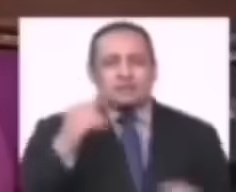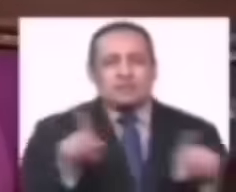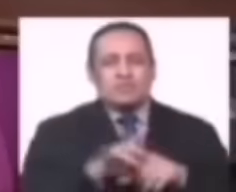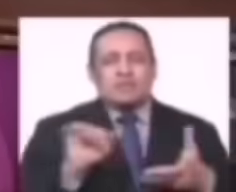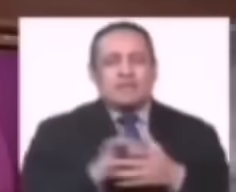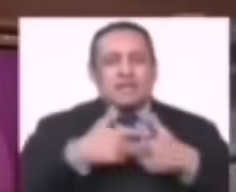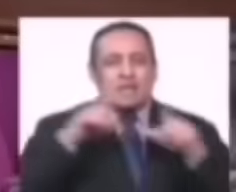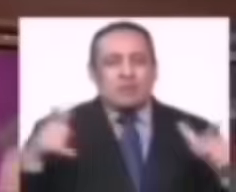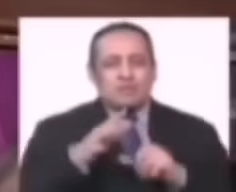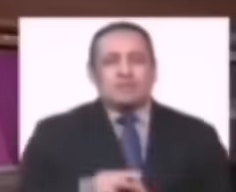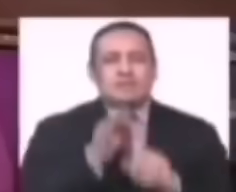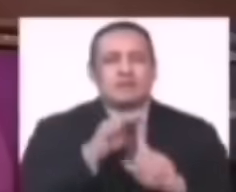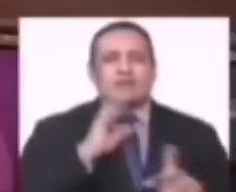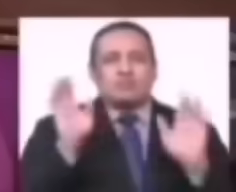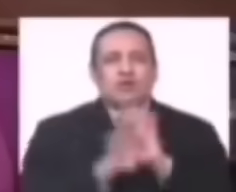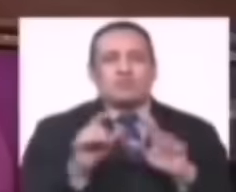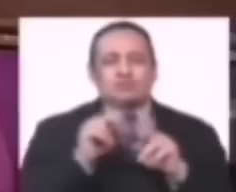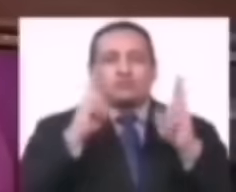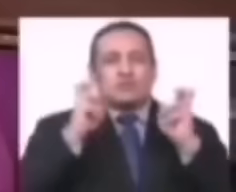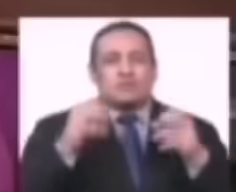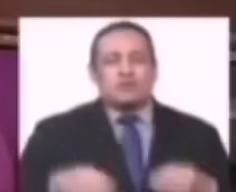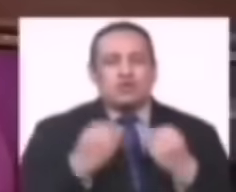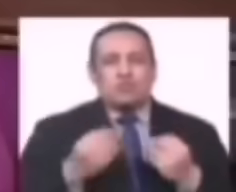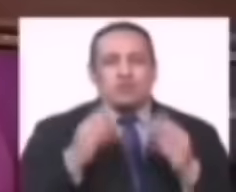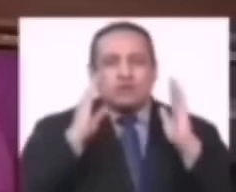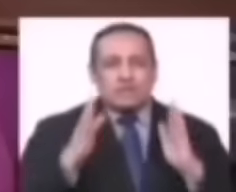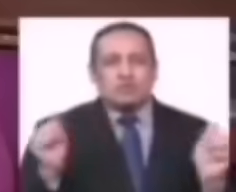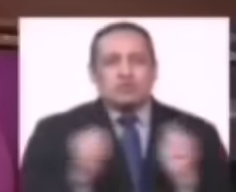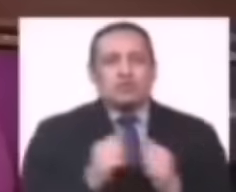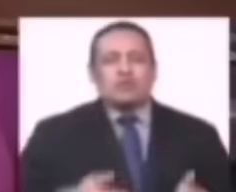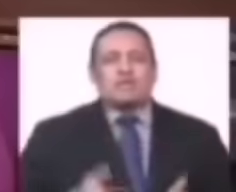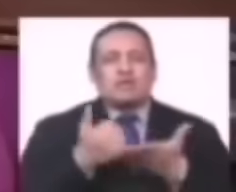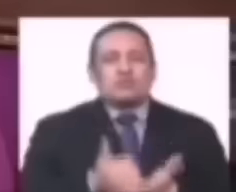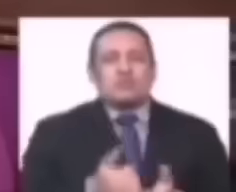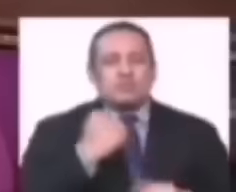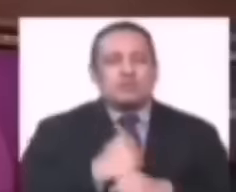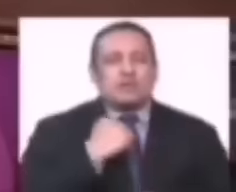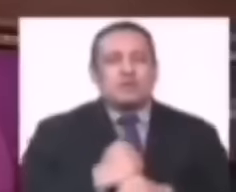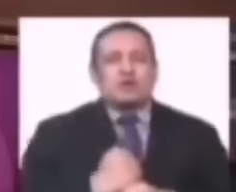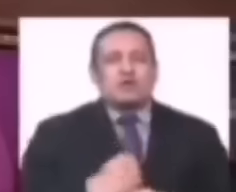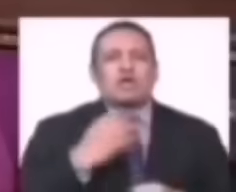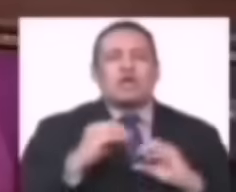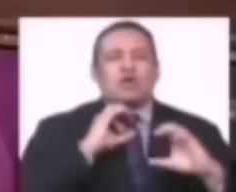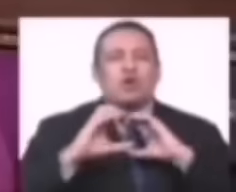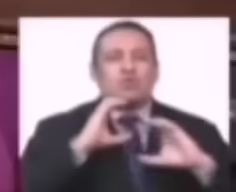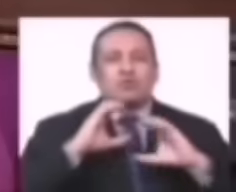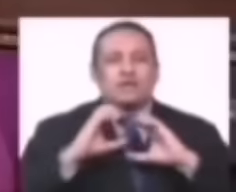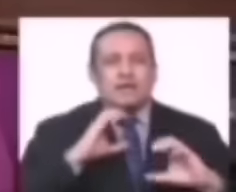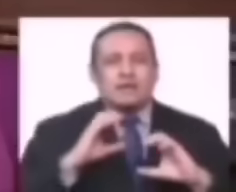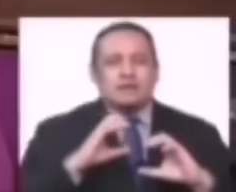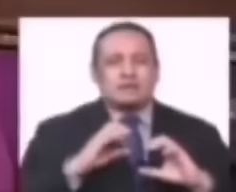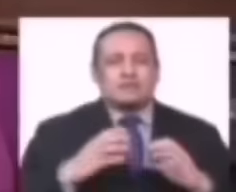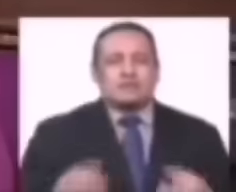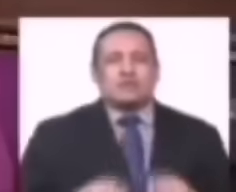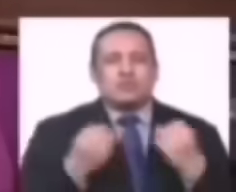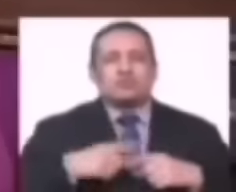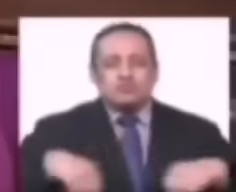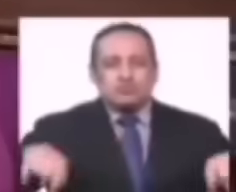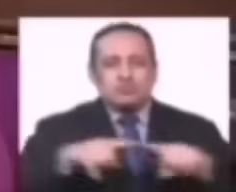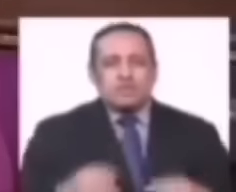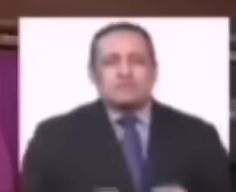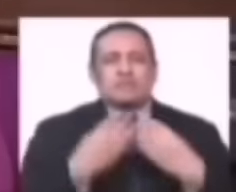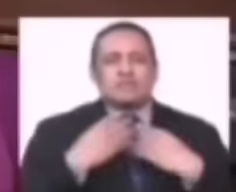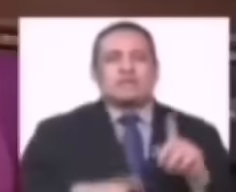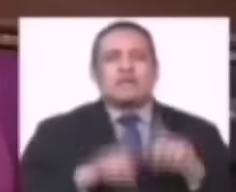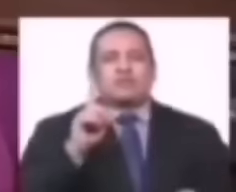lenguaje principalmente es un medio, y es un medio que sirve para una función, el comunicar. Si usted me dice en algún